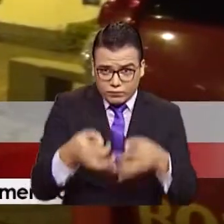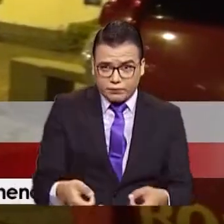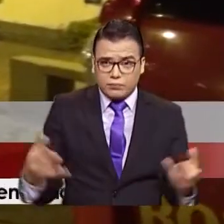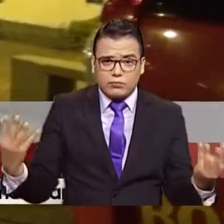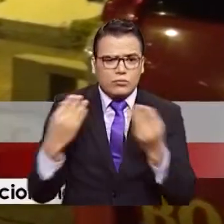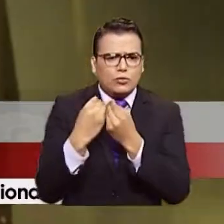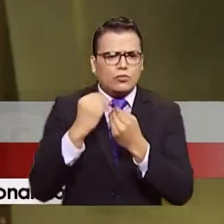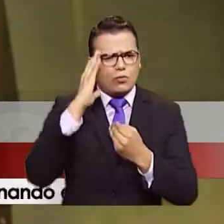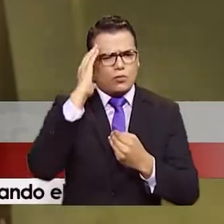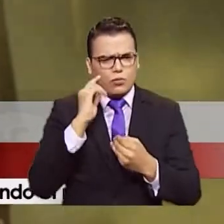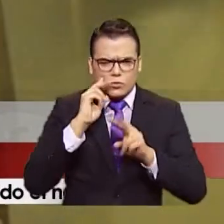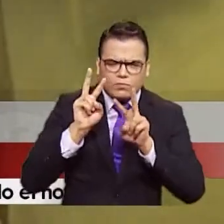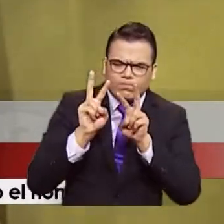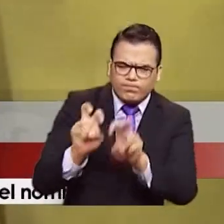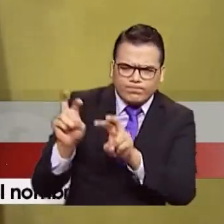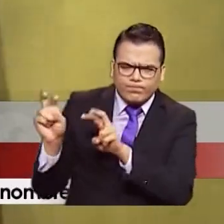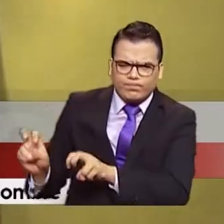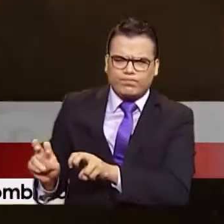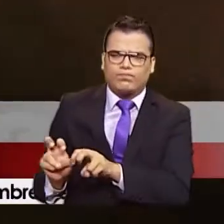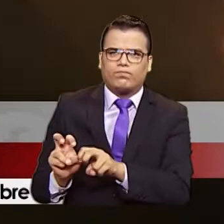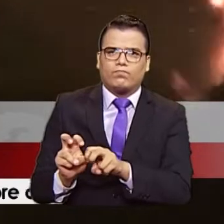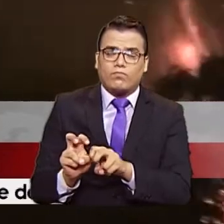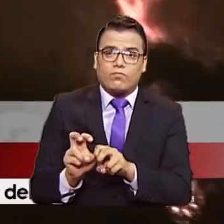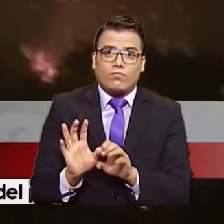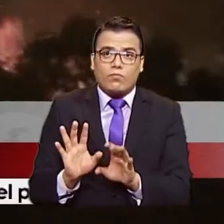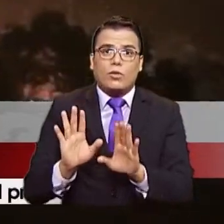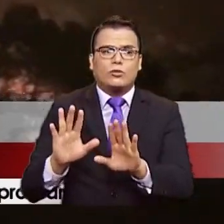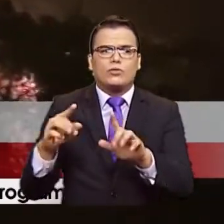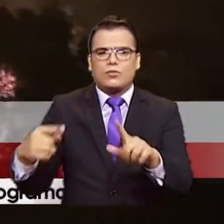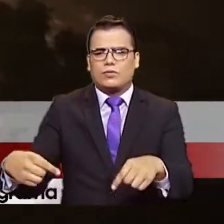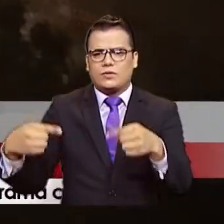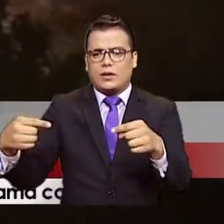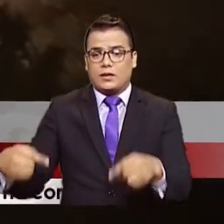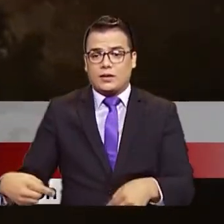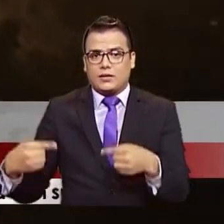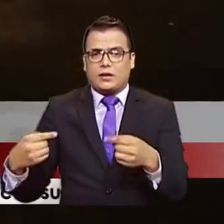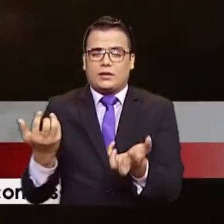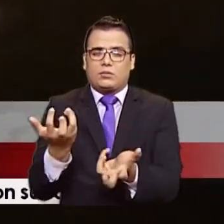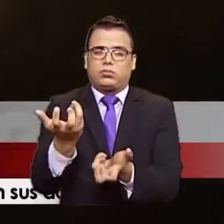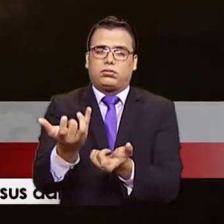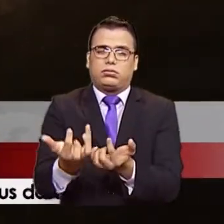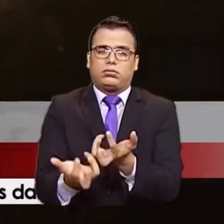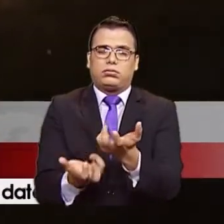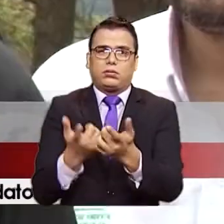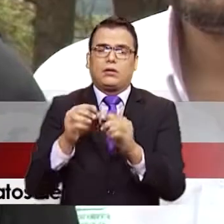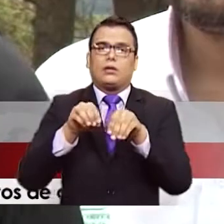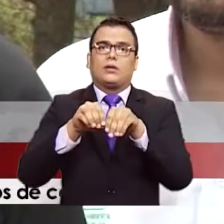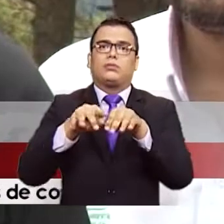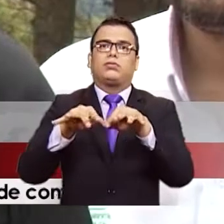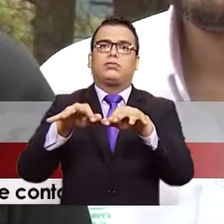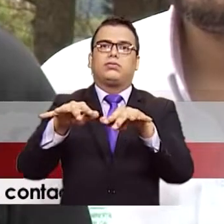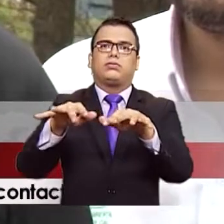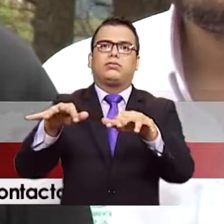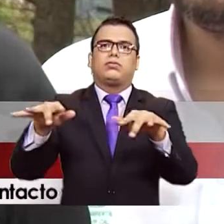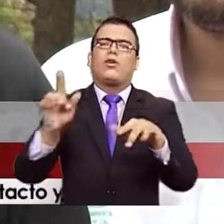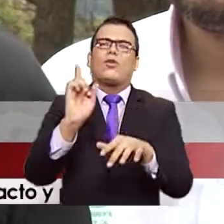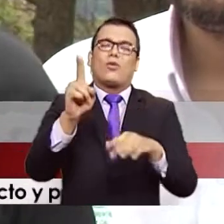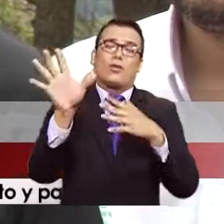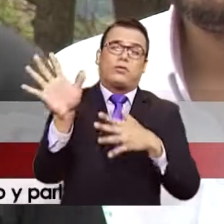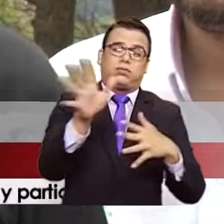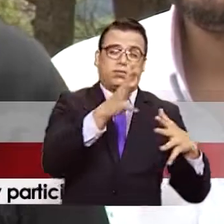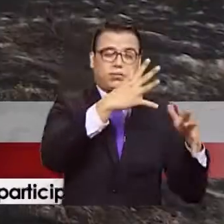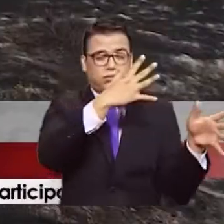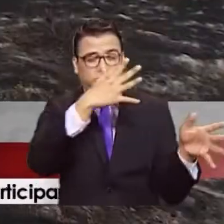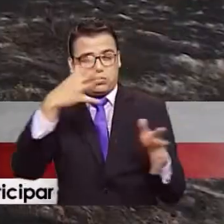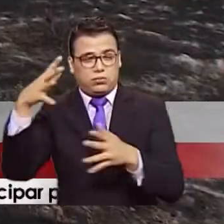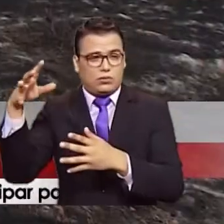está avanzando en esta investigación. Todo indica que fueron unas llantas que se incendiaron y que propagaron con los fuertes vientos de agosto este